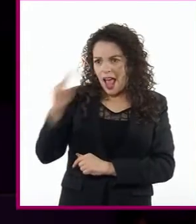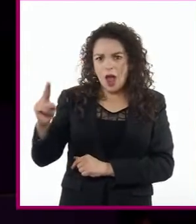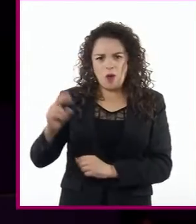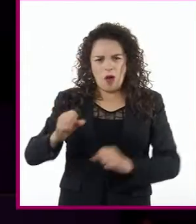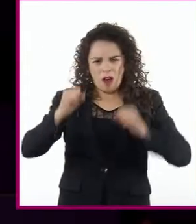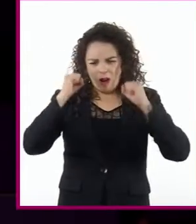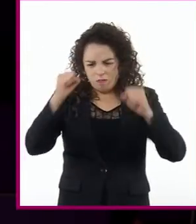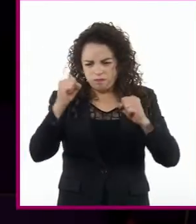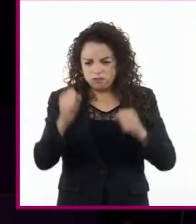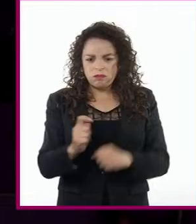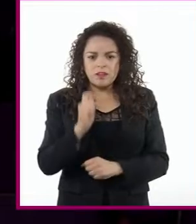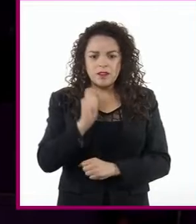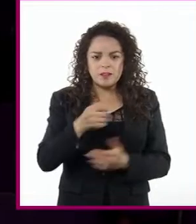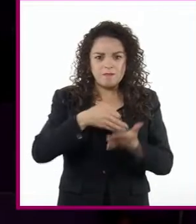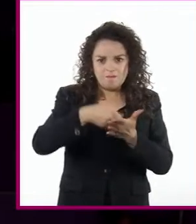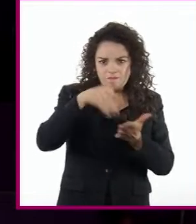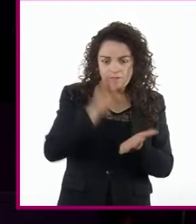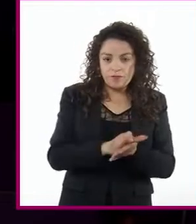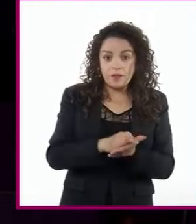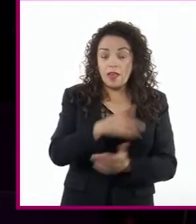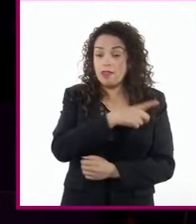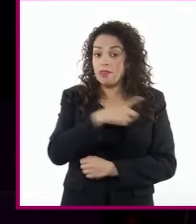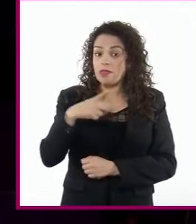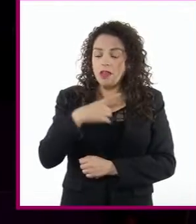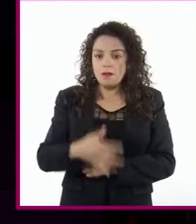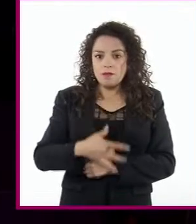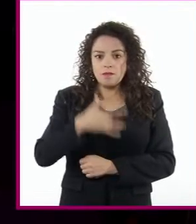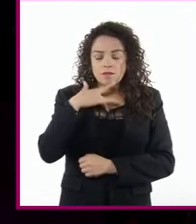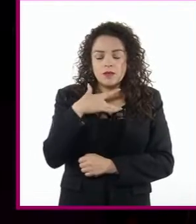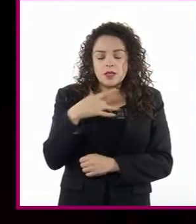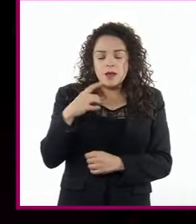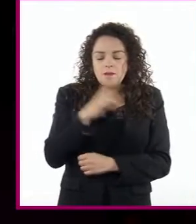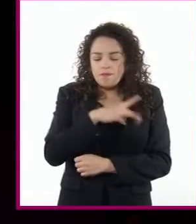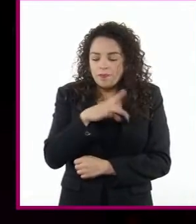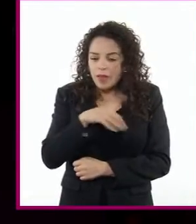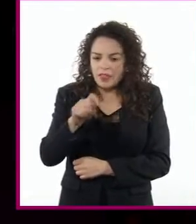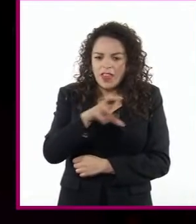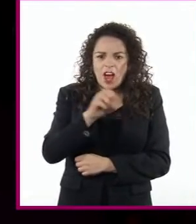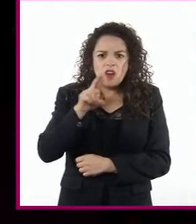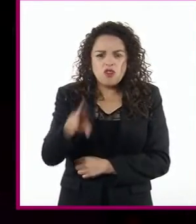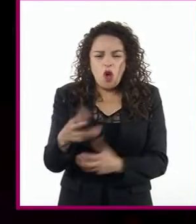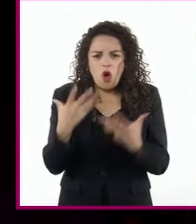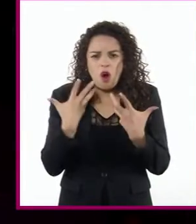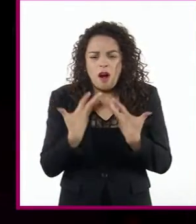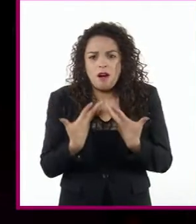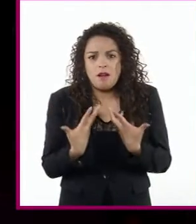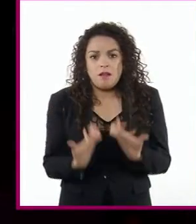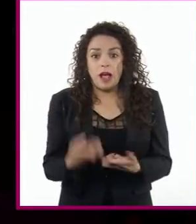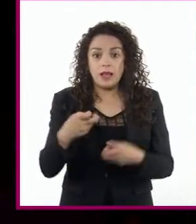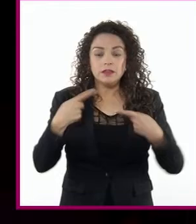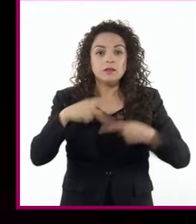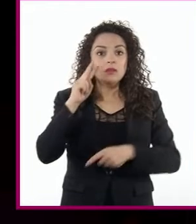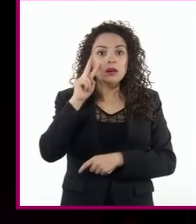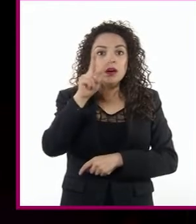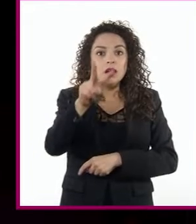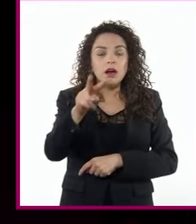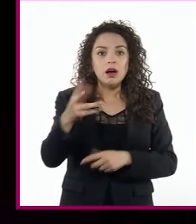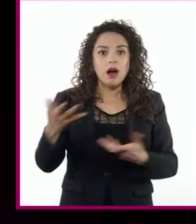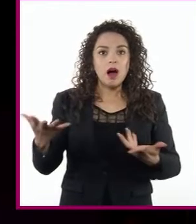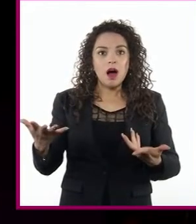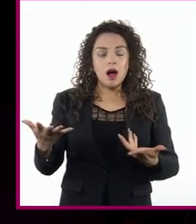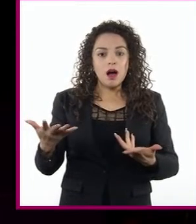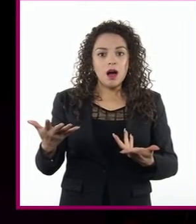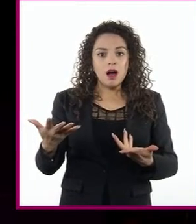provocar piedad y terror y así crear catarsis en el espectador. Algo